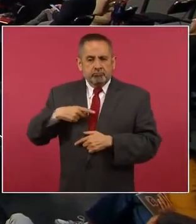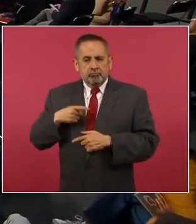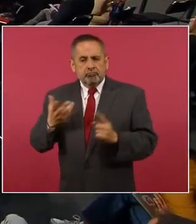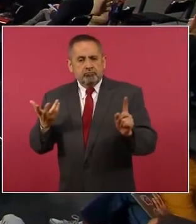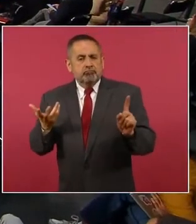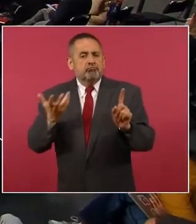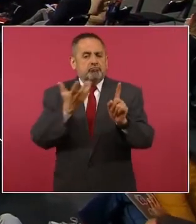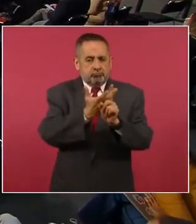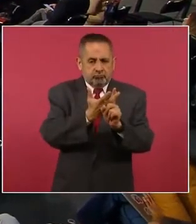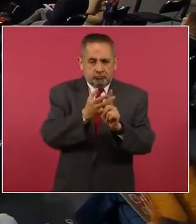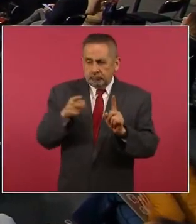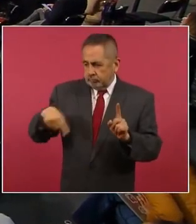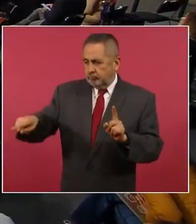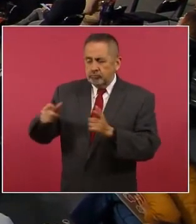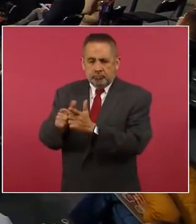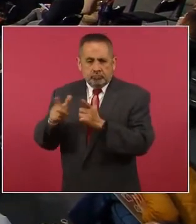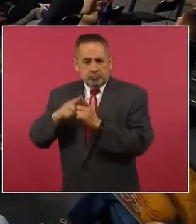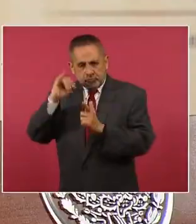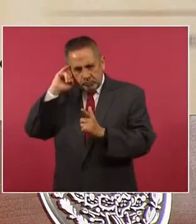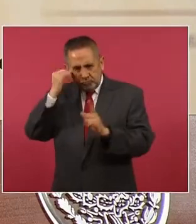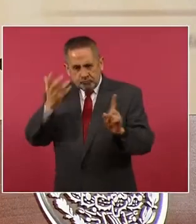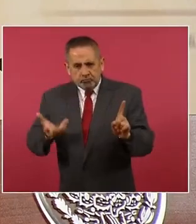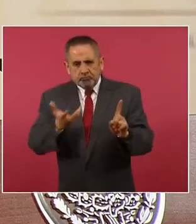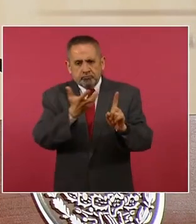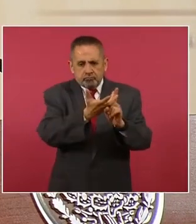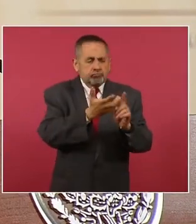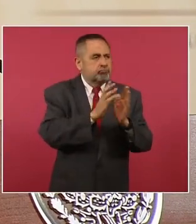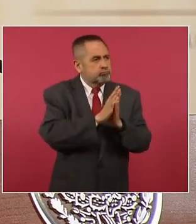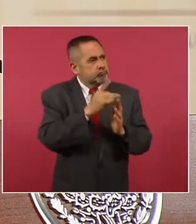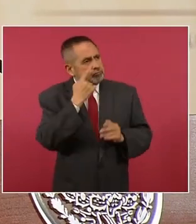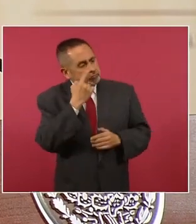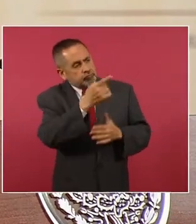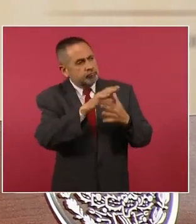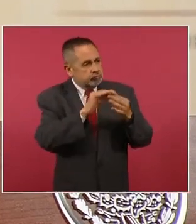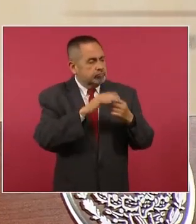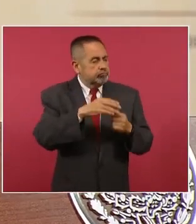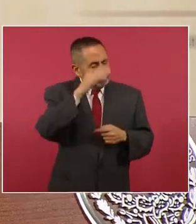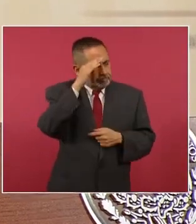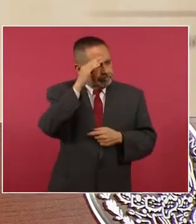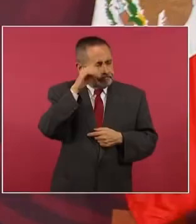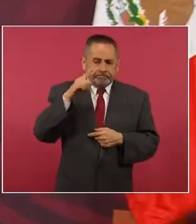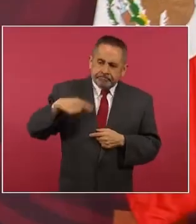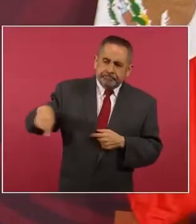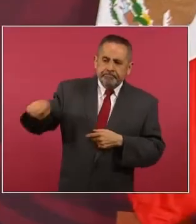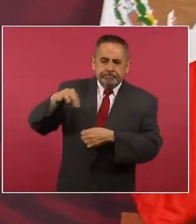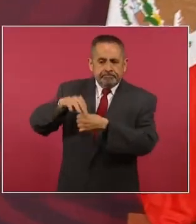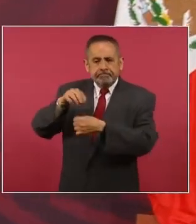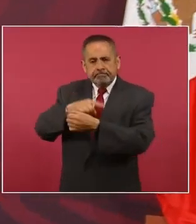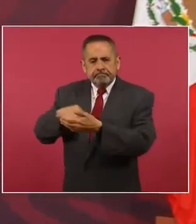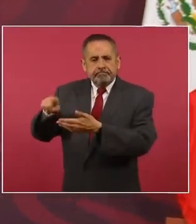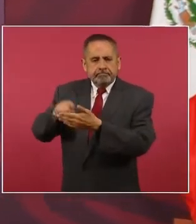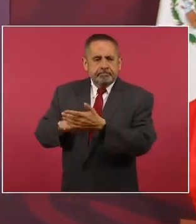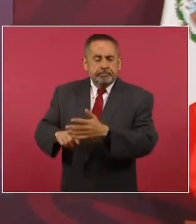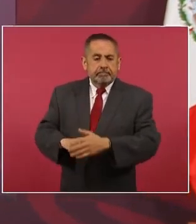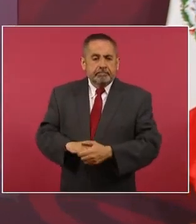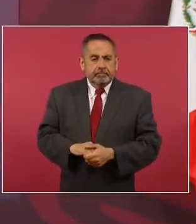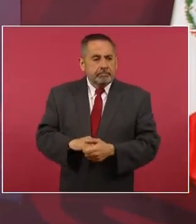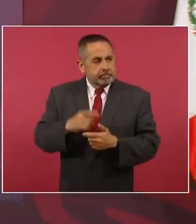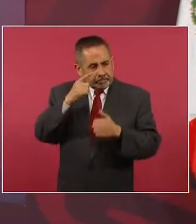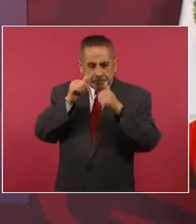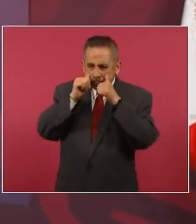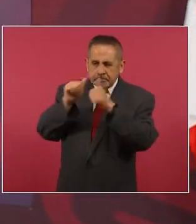de comunidades indígenas para pedirle que se tomara en cuenta a los